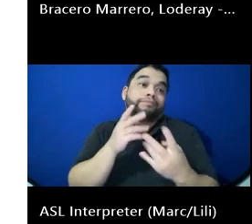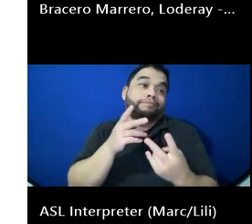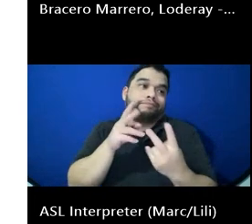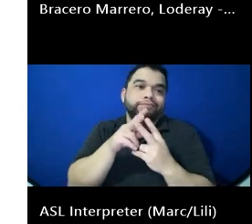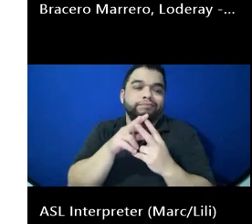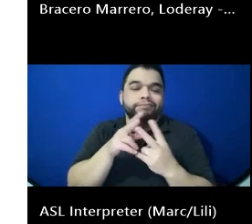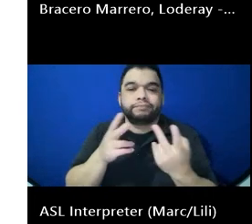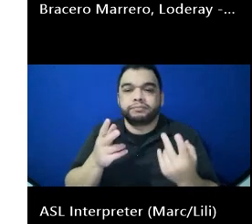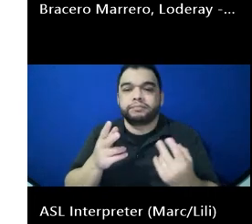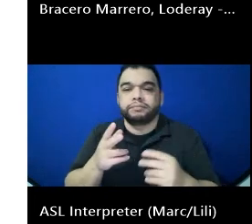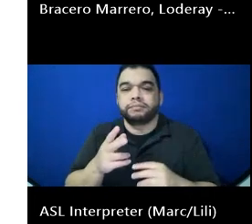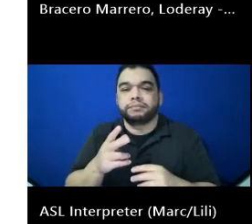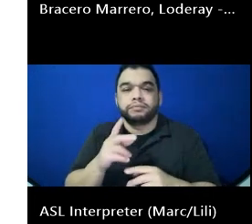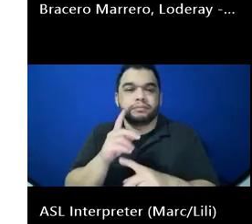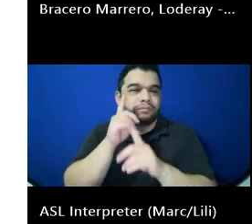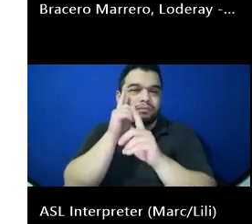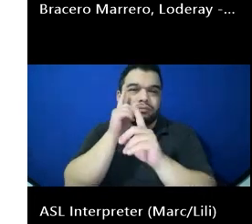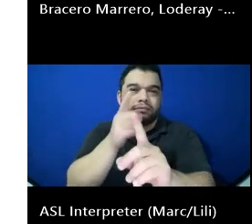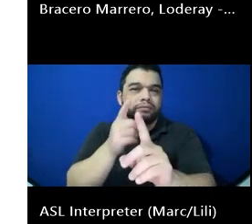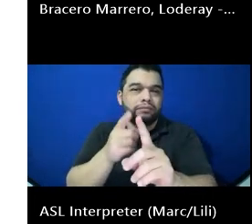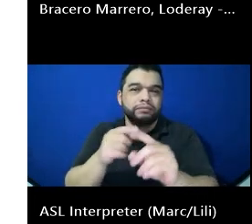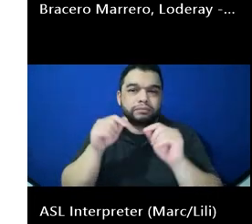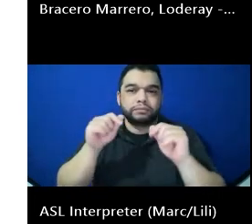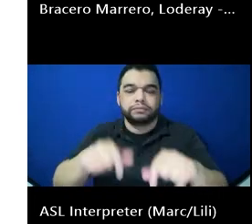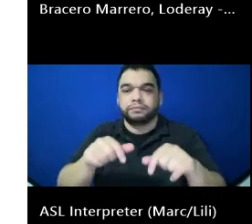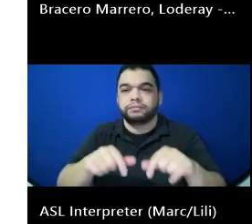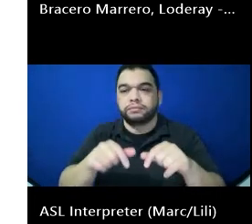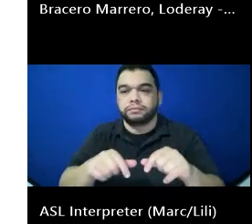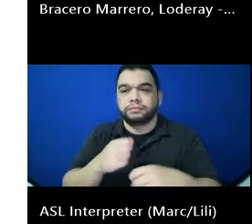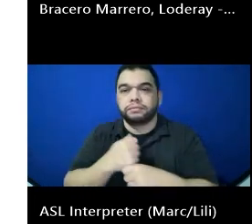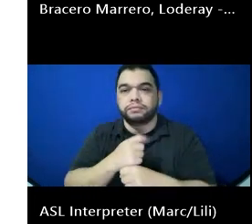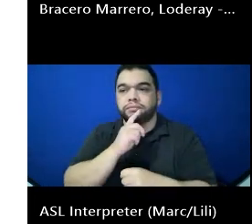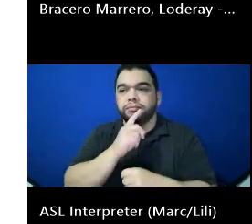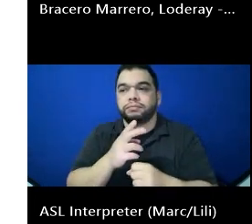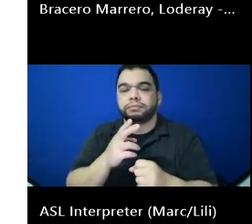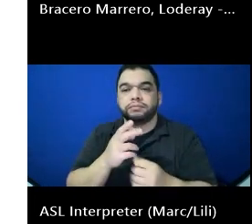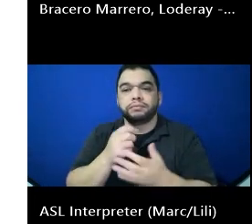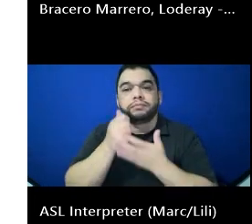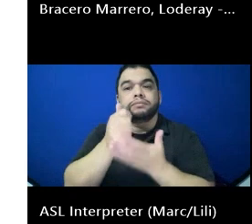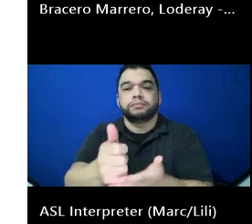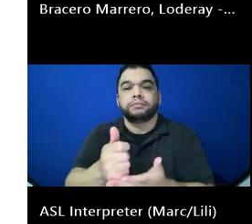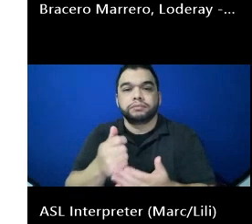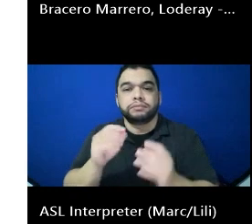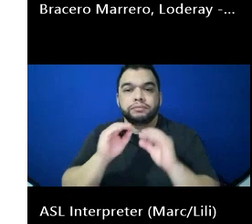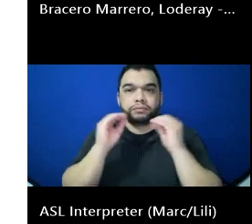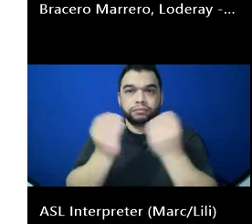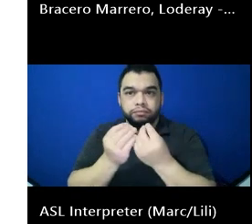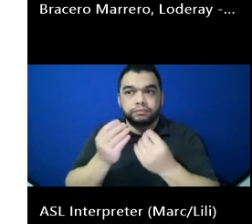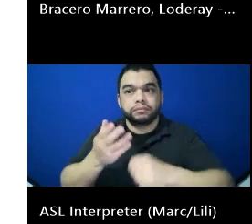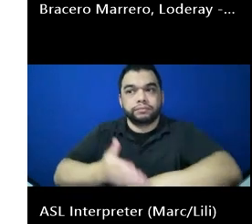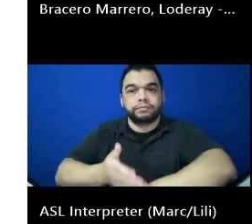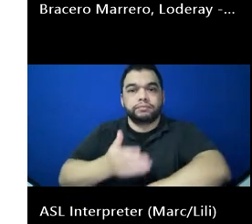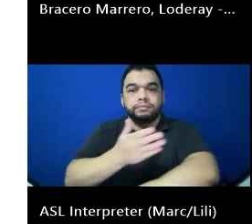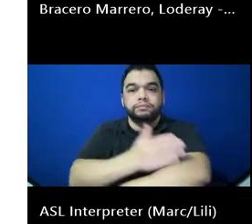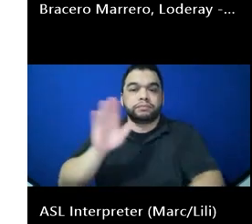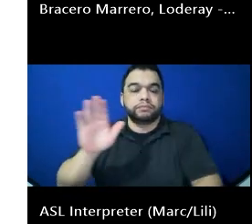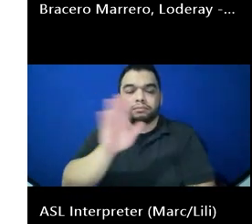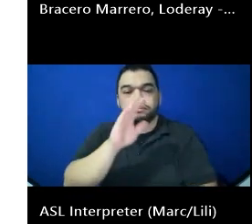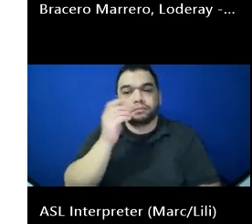incentivos o barreras para su uso. Y realmente queremos hacer que esto sea útil para las organizaciones que